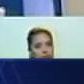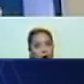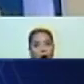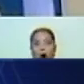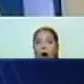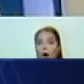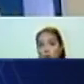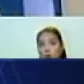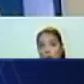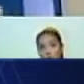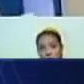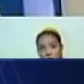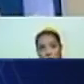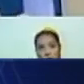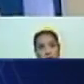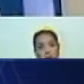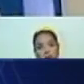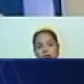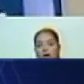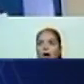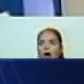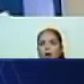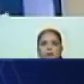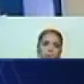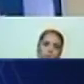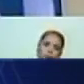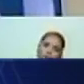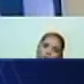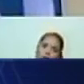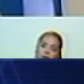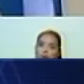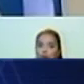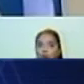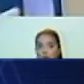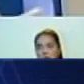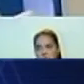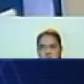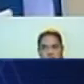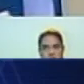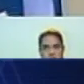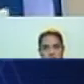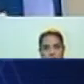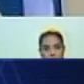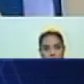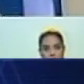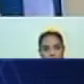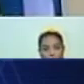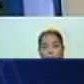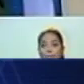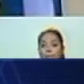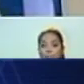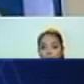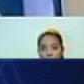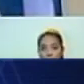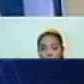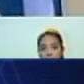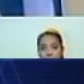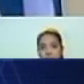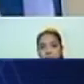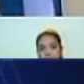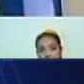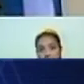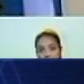Algunos pudieran haber sido inocentes de los hechos que se les investigó, pero fue